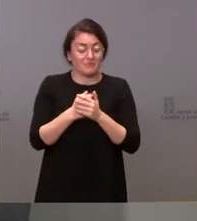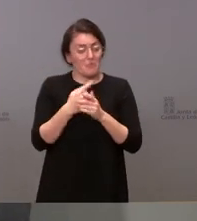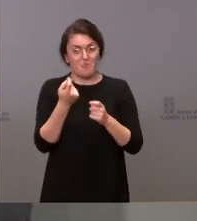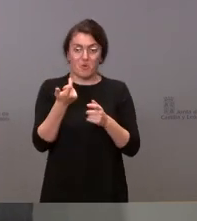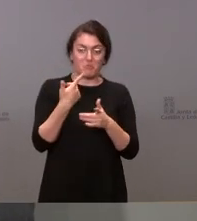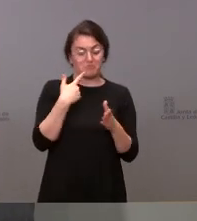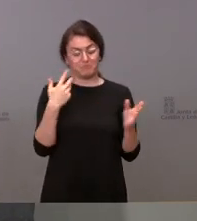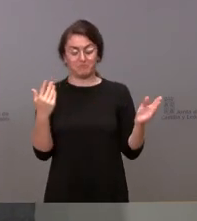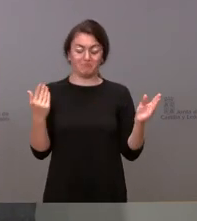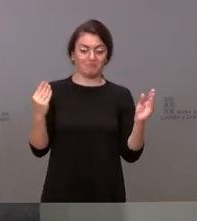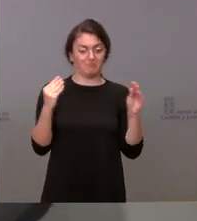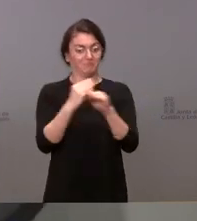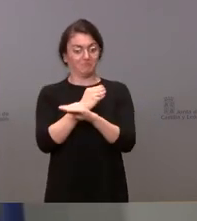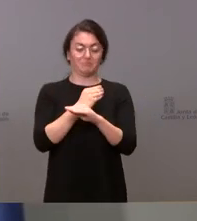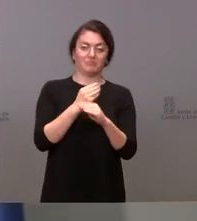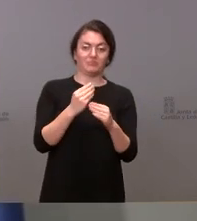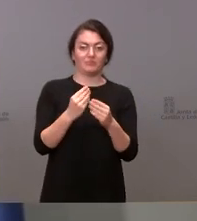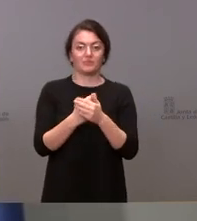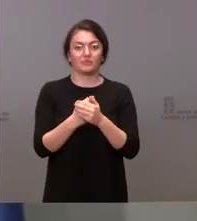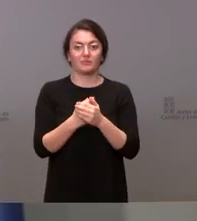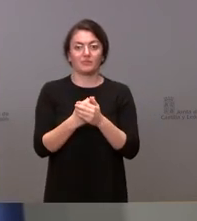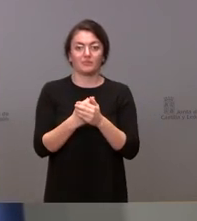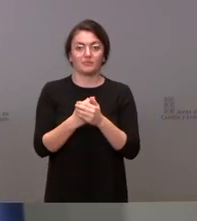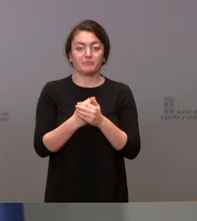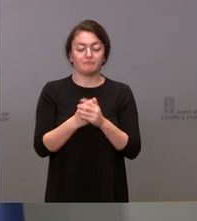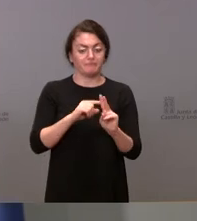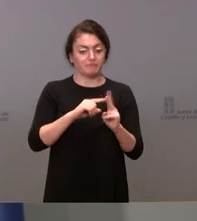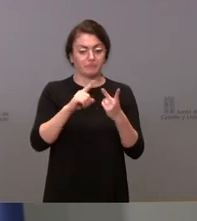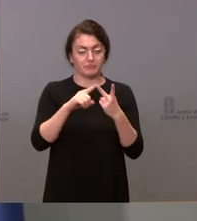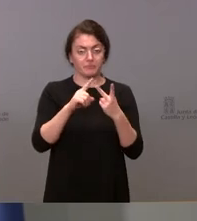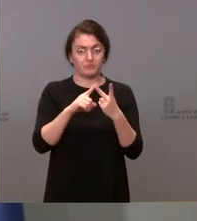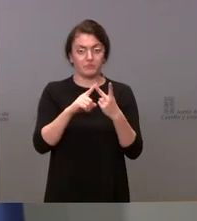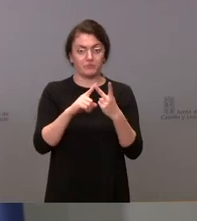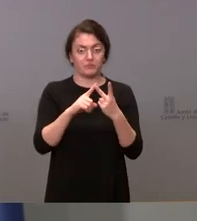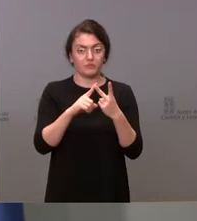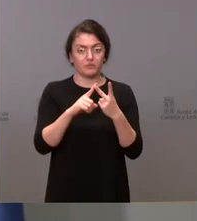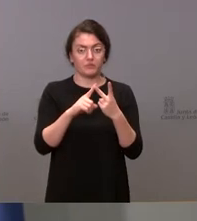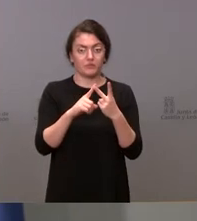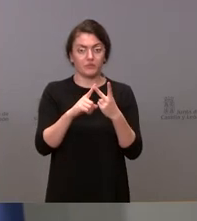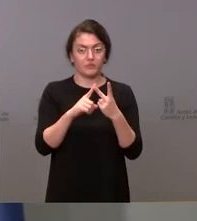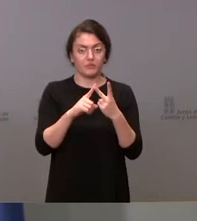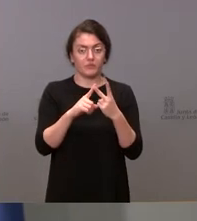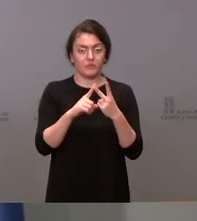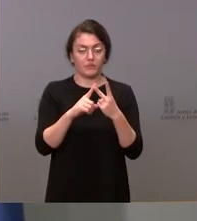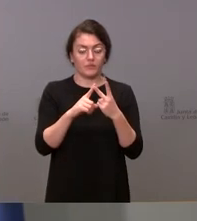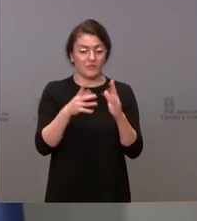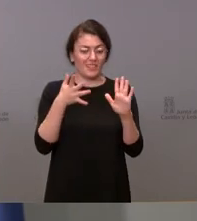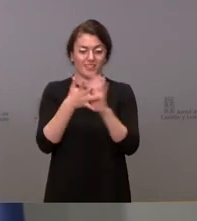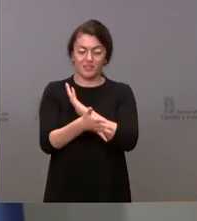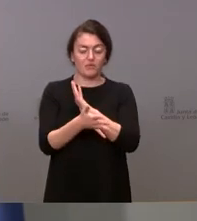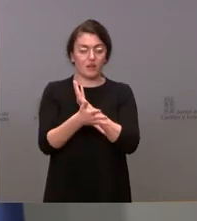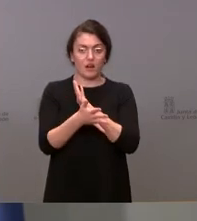incoherencia en este tipo de acciones. En segundo lugar, es nuevamente un perjuicio